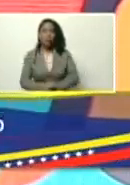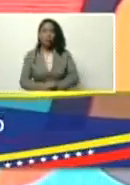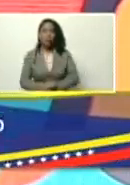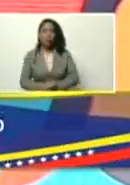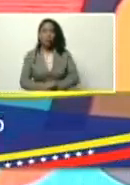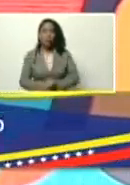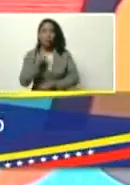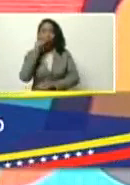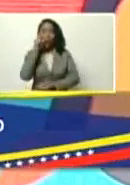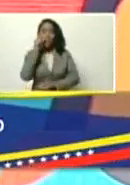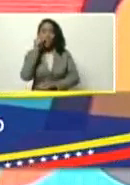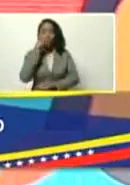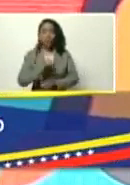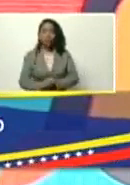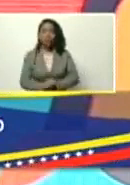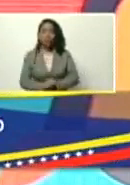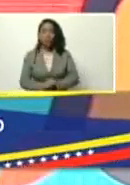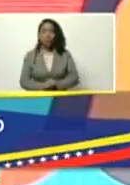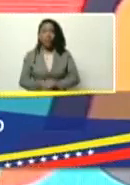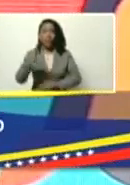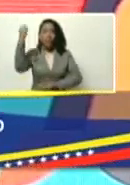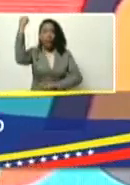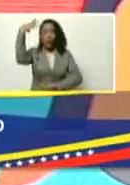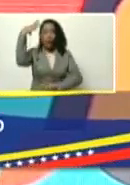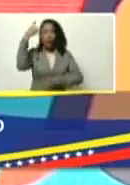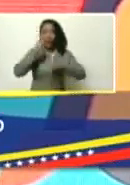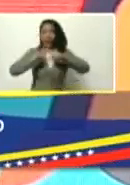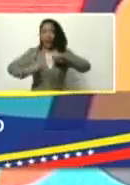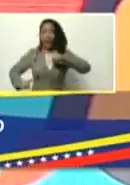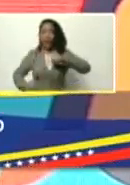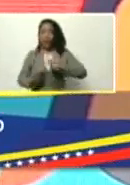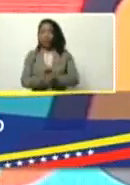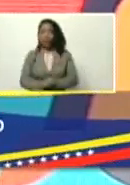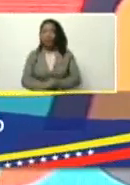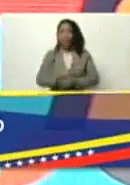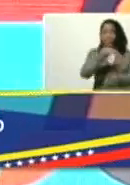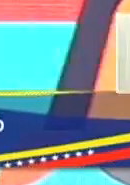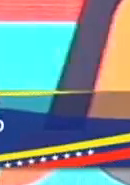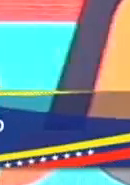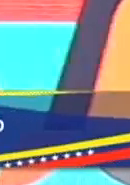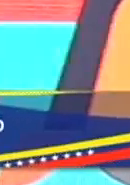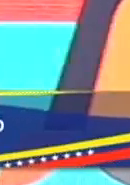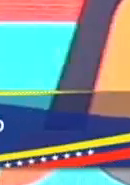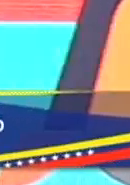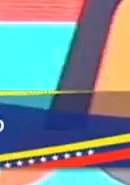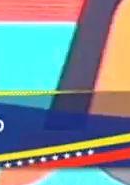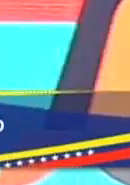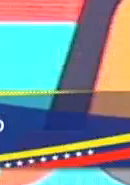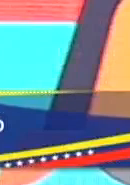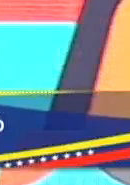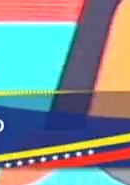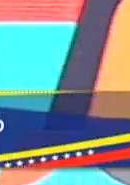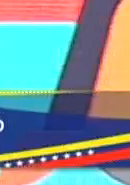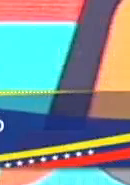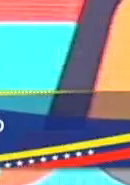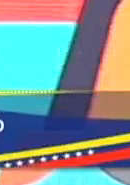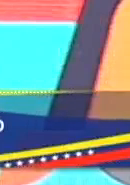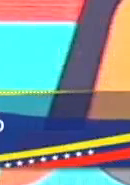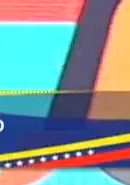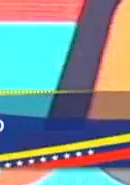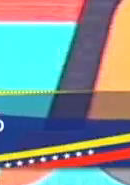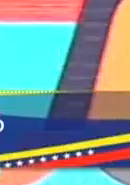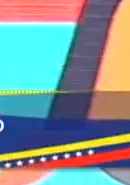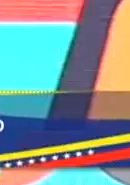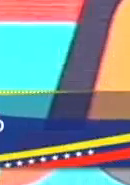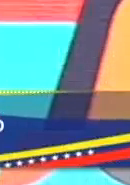cumbre de la luz, de la energía, de la fuerza y de las victorias. Hace